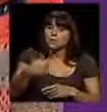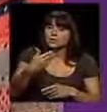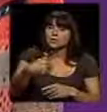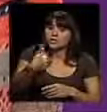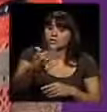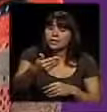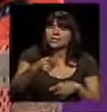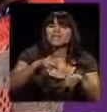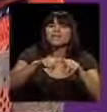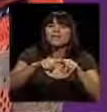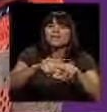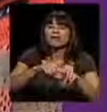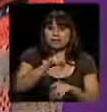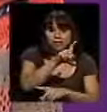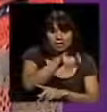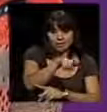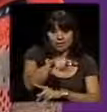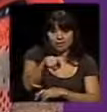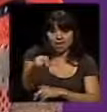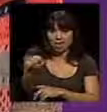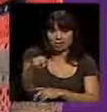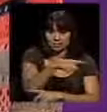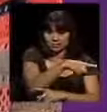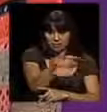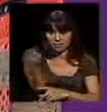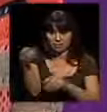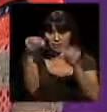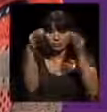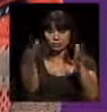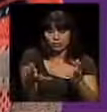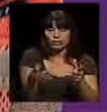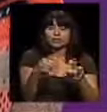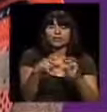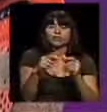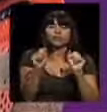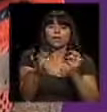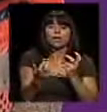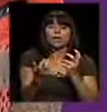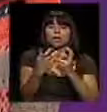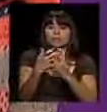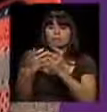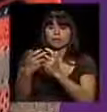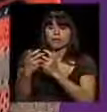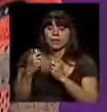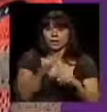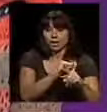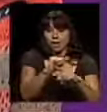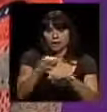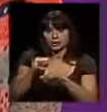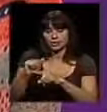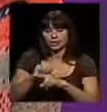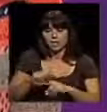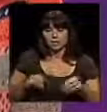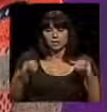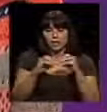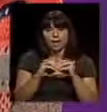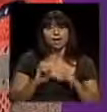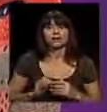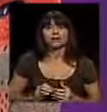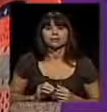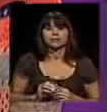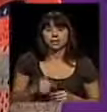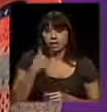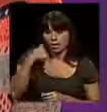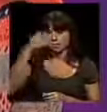las necesidades que los mismos profesores y profesoras van indicando, se les pueda ir capacitando muchísimo más en determinados temas. A